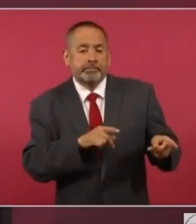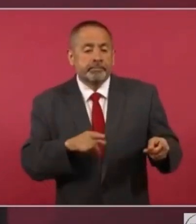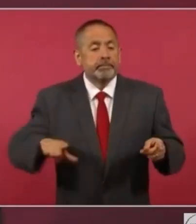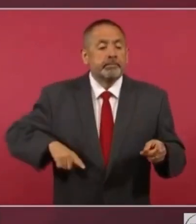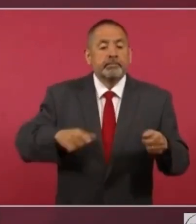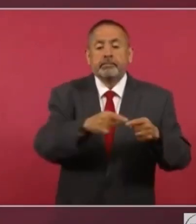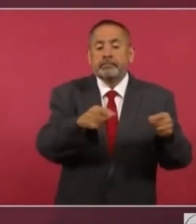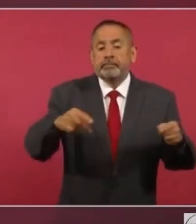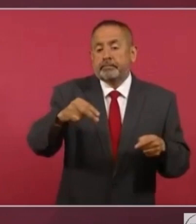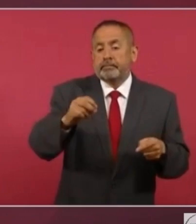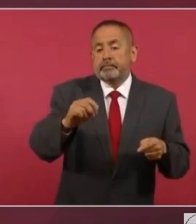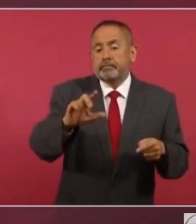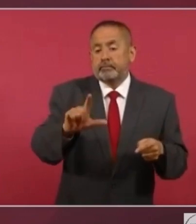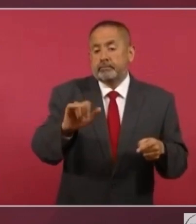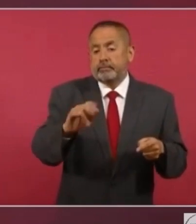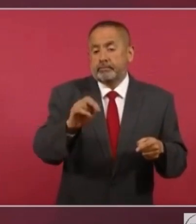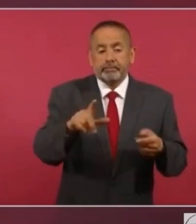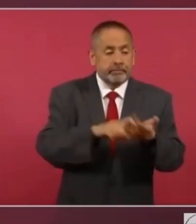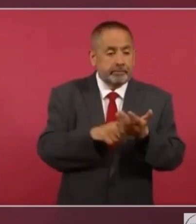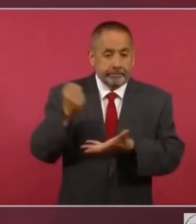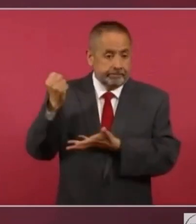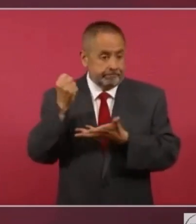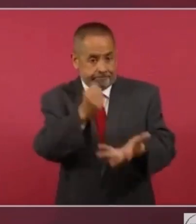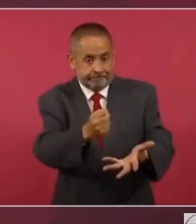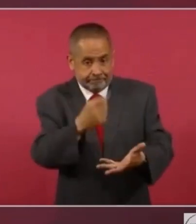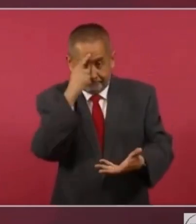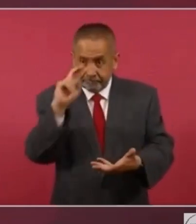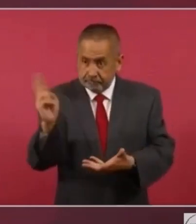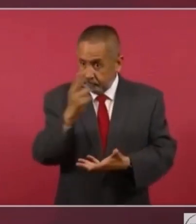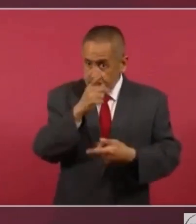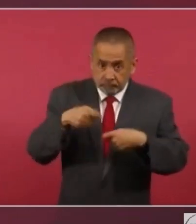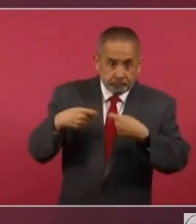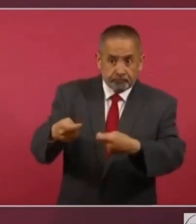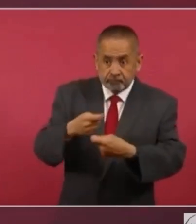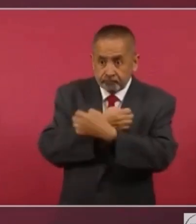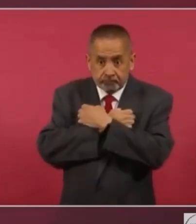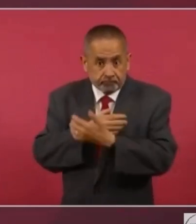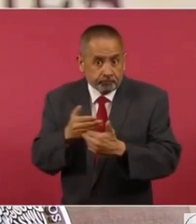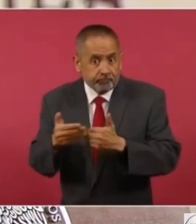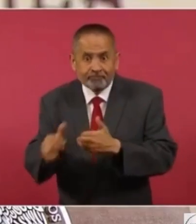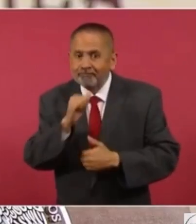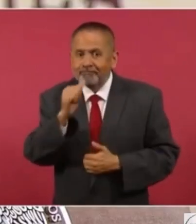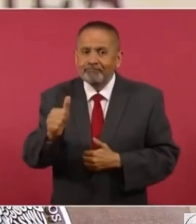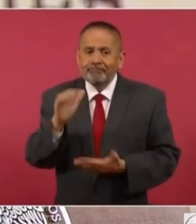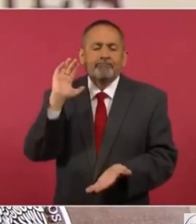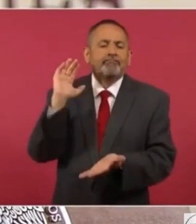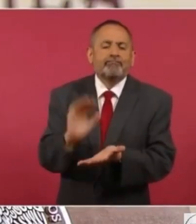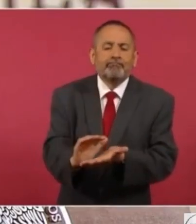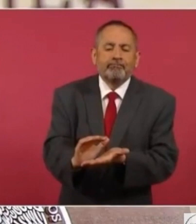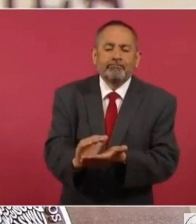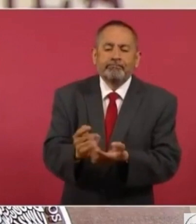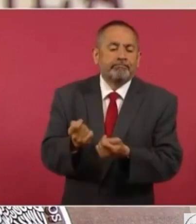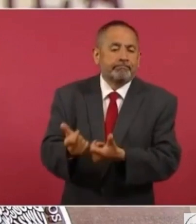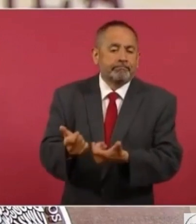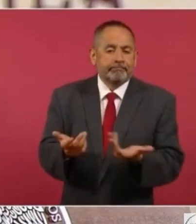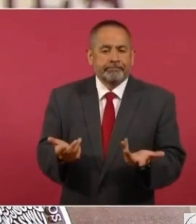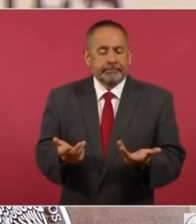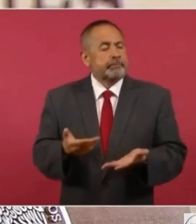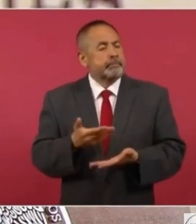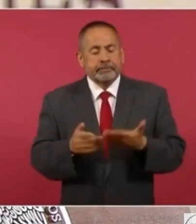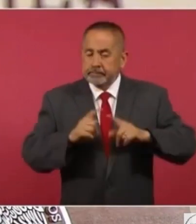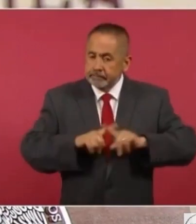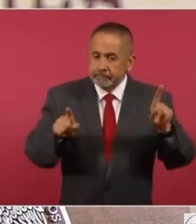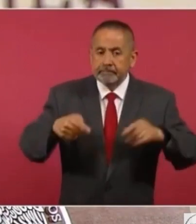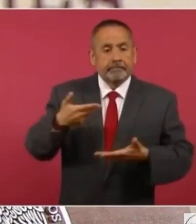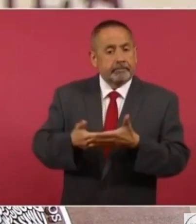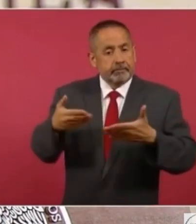neoliberales disminuyeron los recursos destinados a la educación. Ahora, con la nueva política educativa